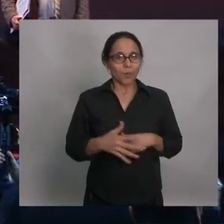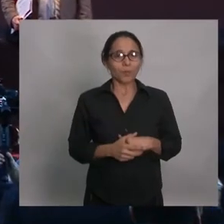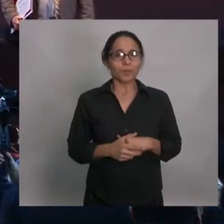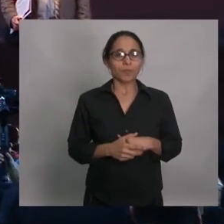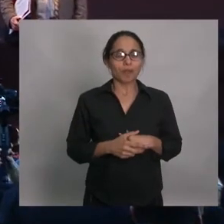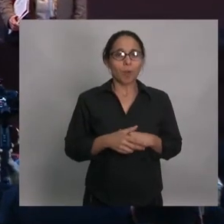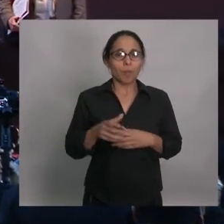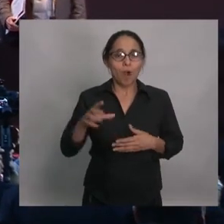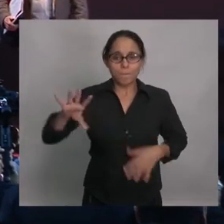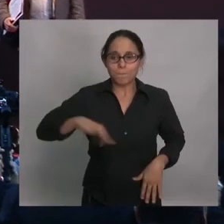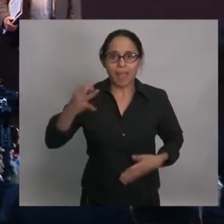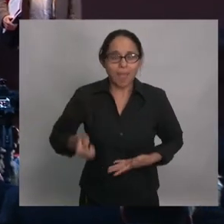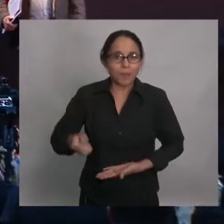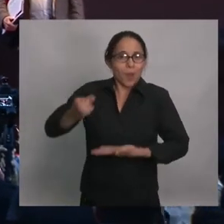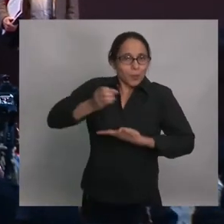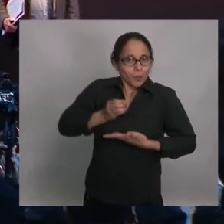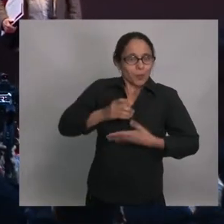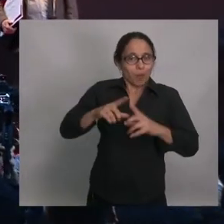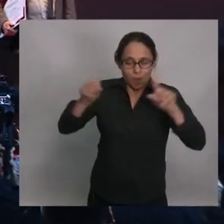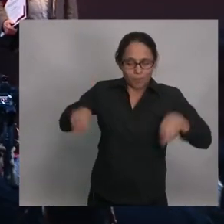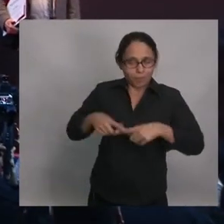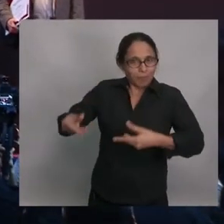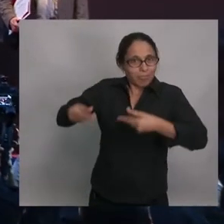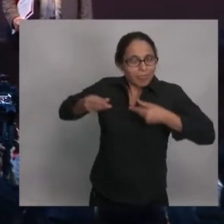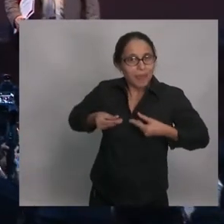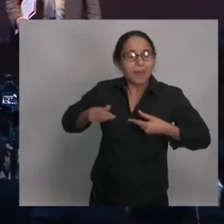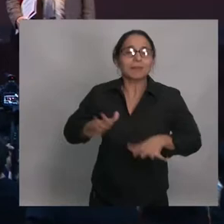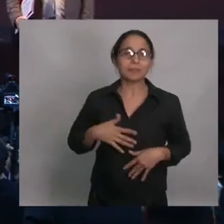recibir este premio de clacso